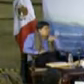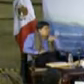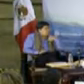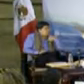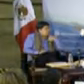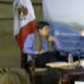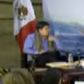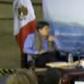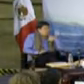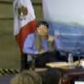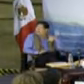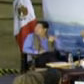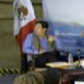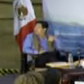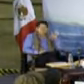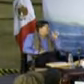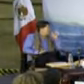esta...